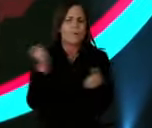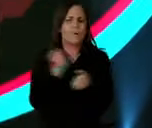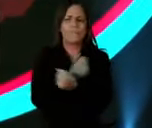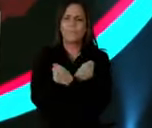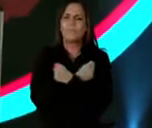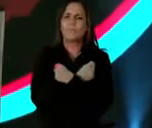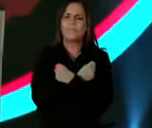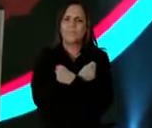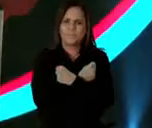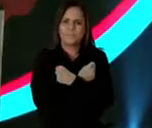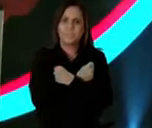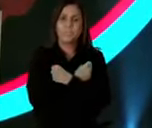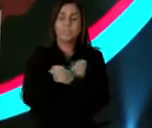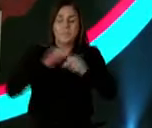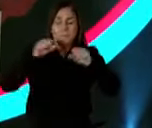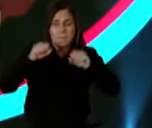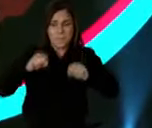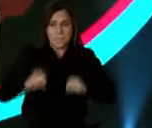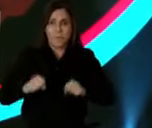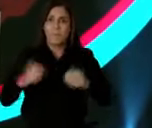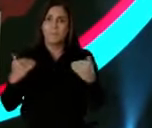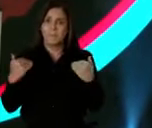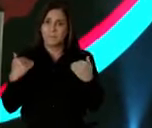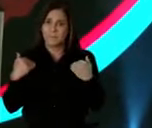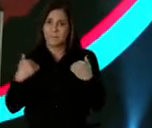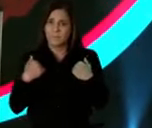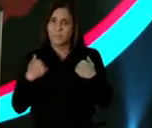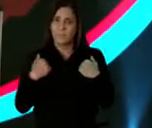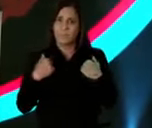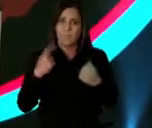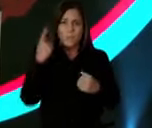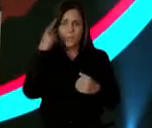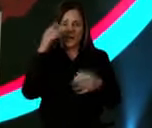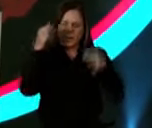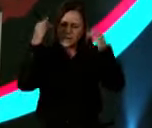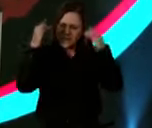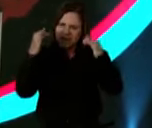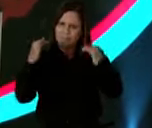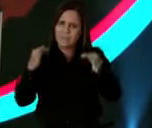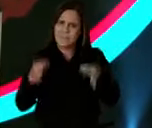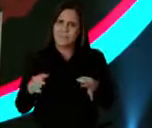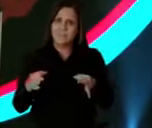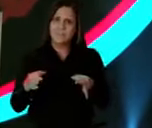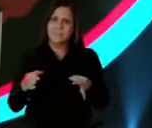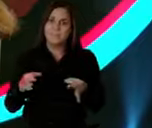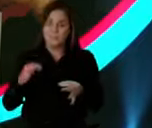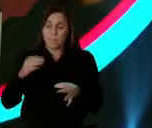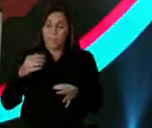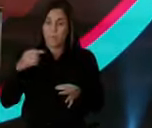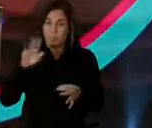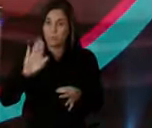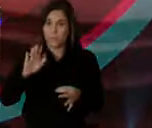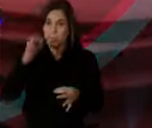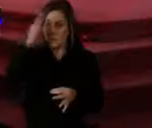Se puede obtener con la decisión de serle fiel.